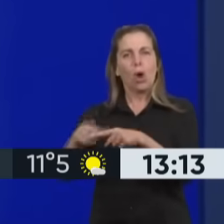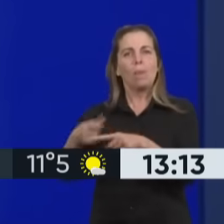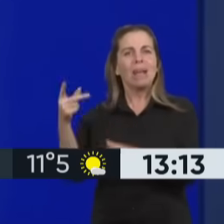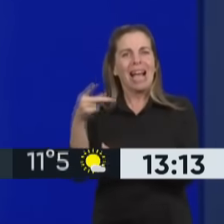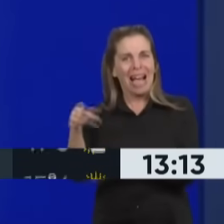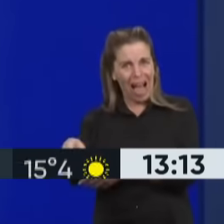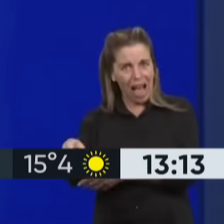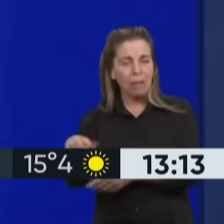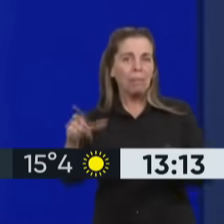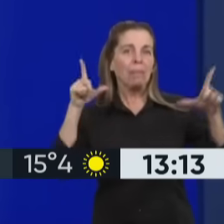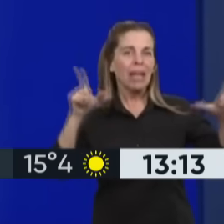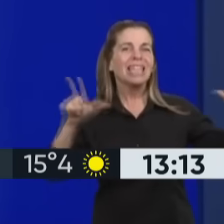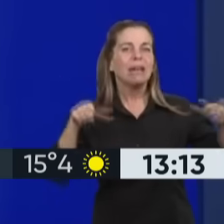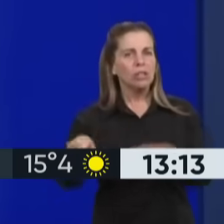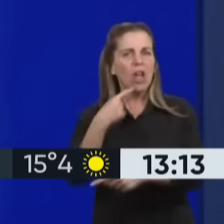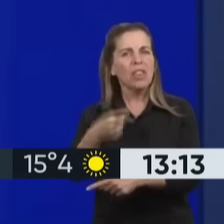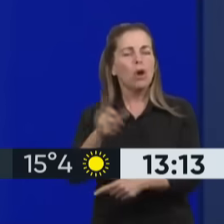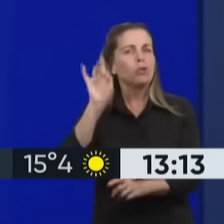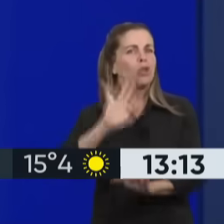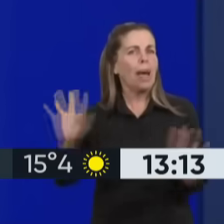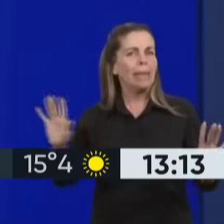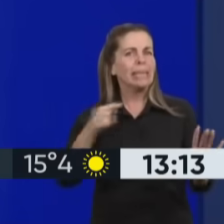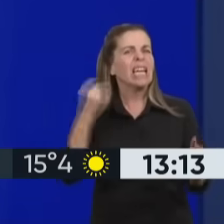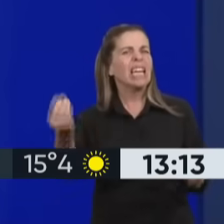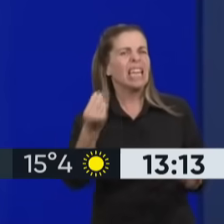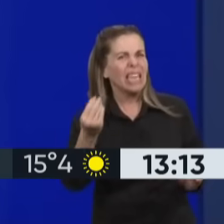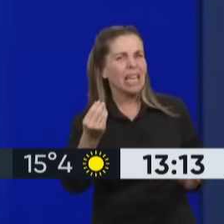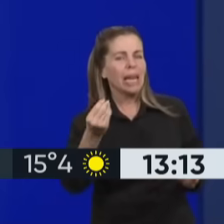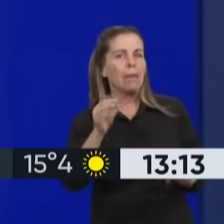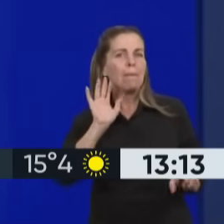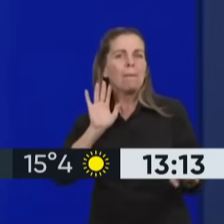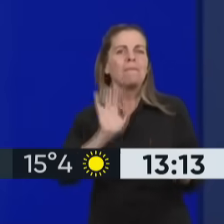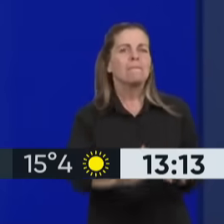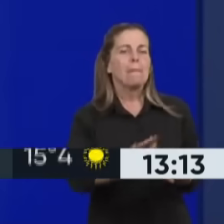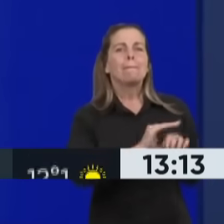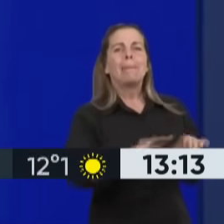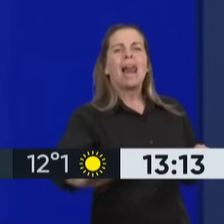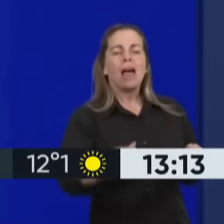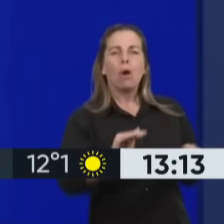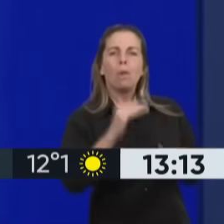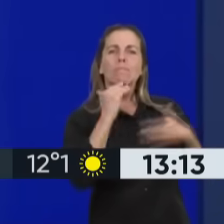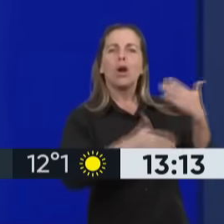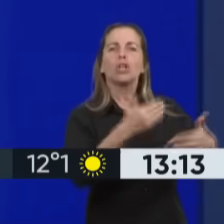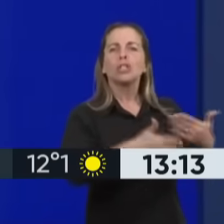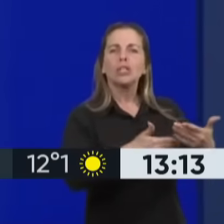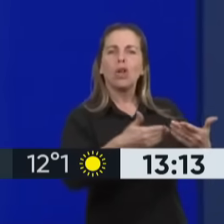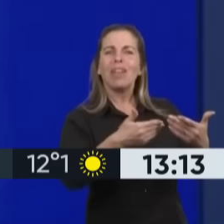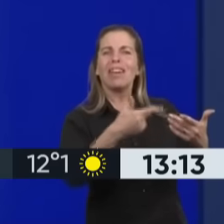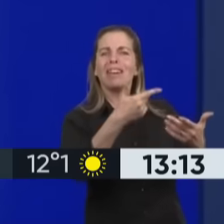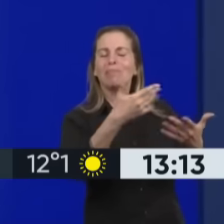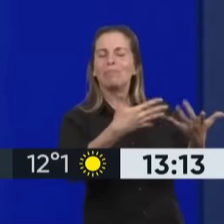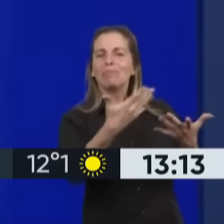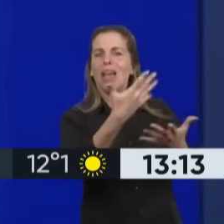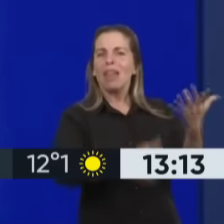televisión acerca de que su único plan es frenar el proceso desregulatorio para evitar que lleguen las inversiones que nuestro país